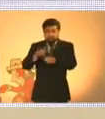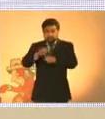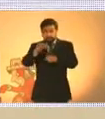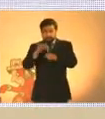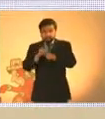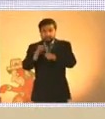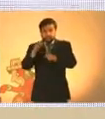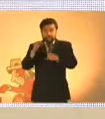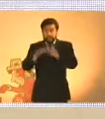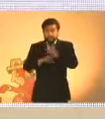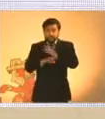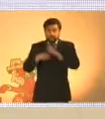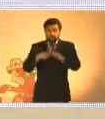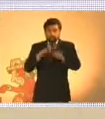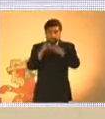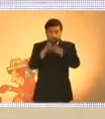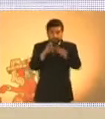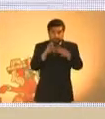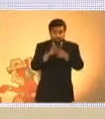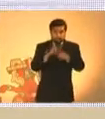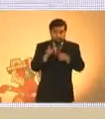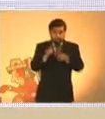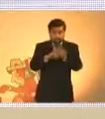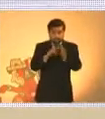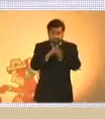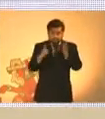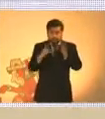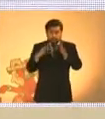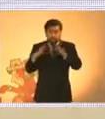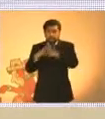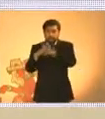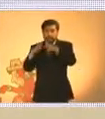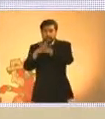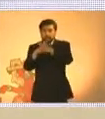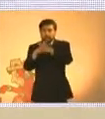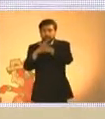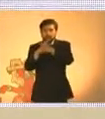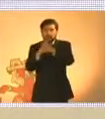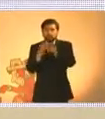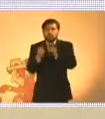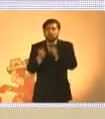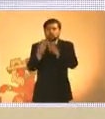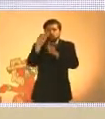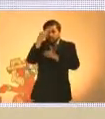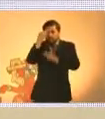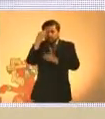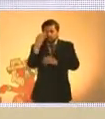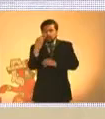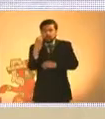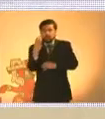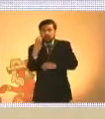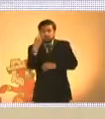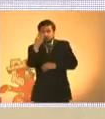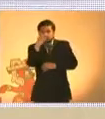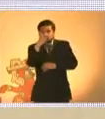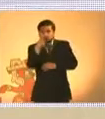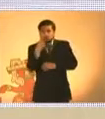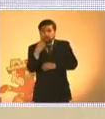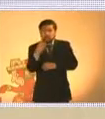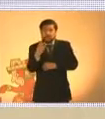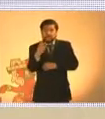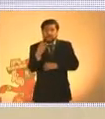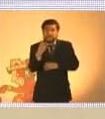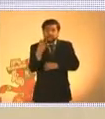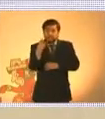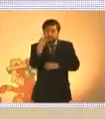batalla que dura escasamente tres horas pero que en tres horas mueren 1.500